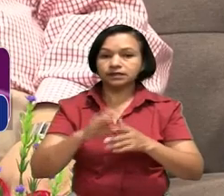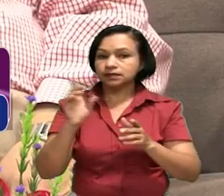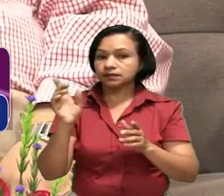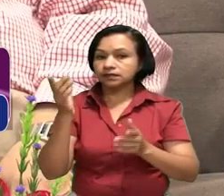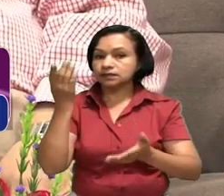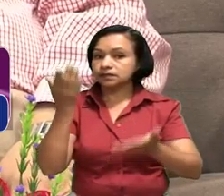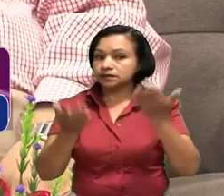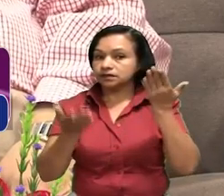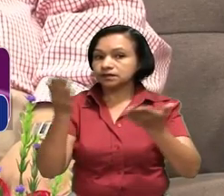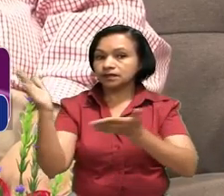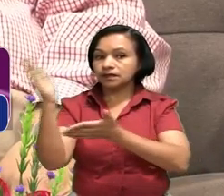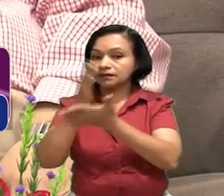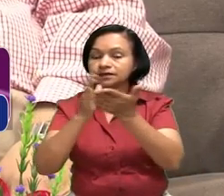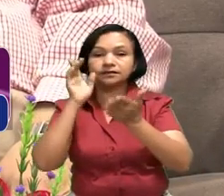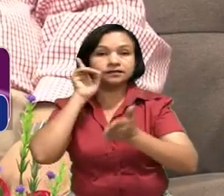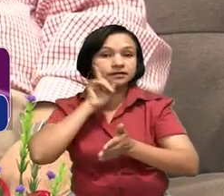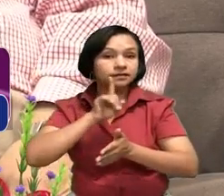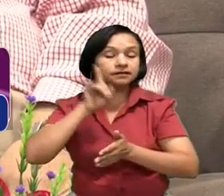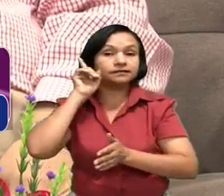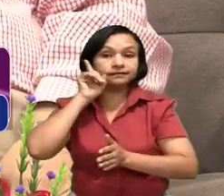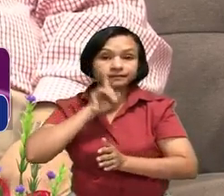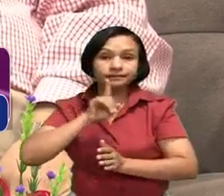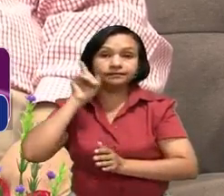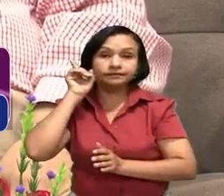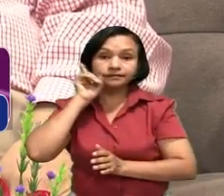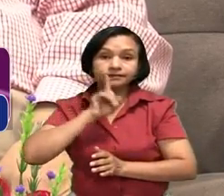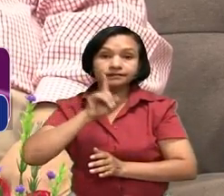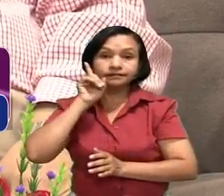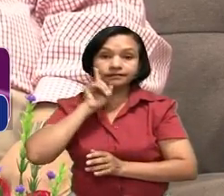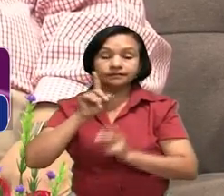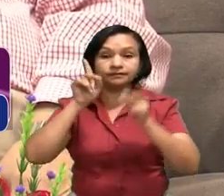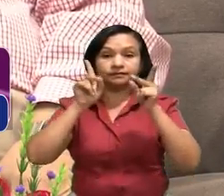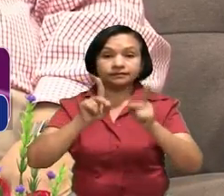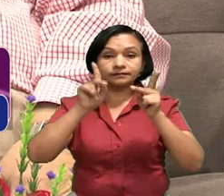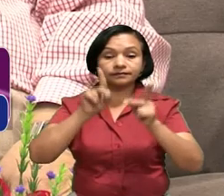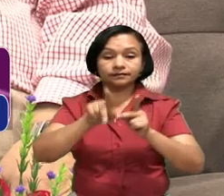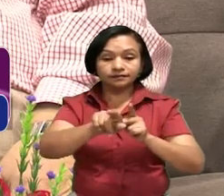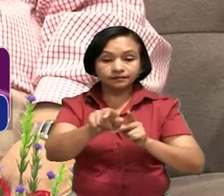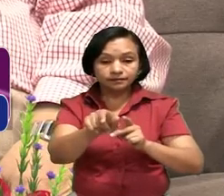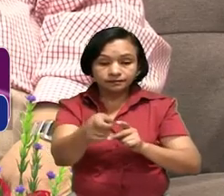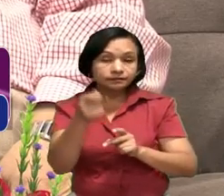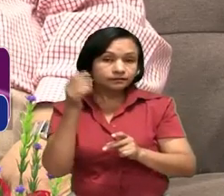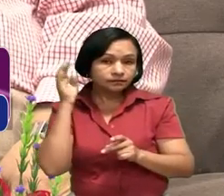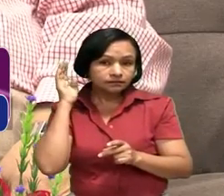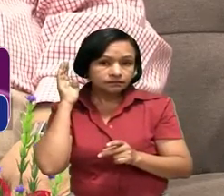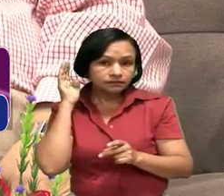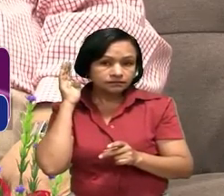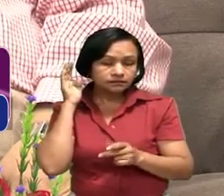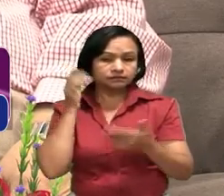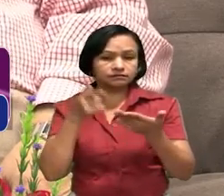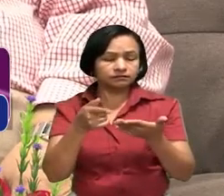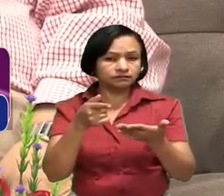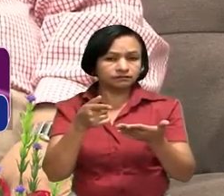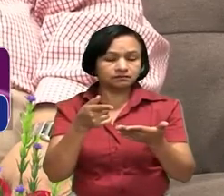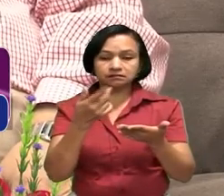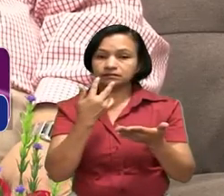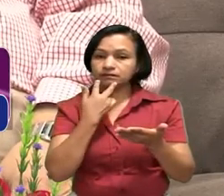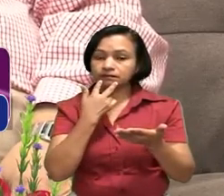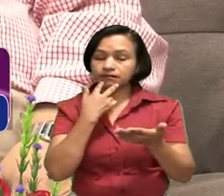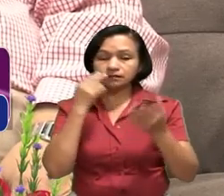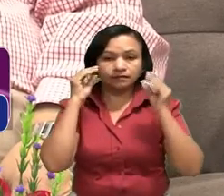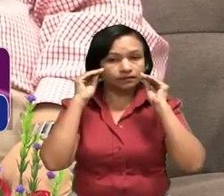no estamos diciendo la verdad pero la gente que está afuera generalmente que no tiene la educación